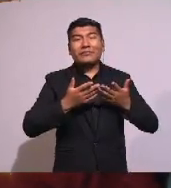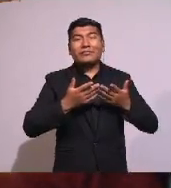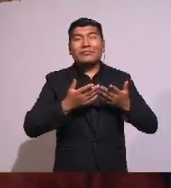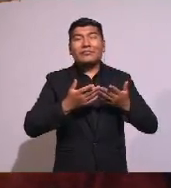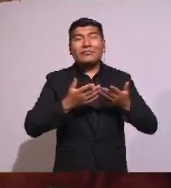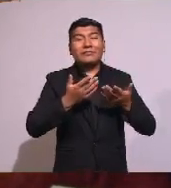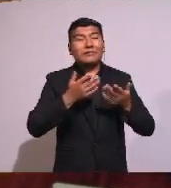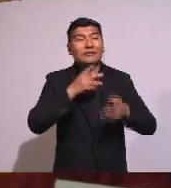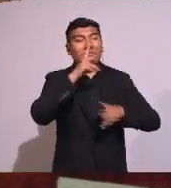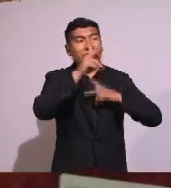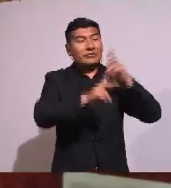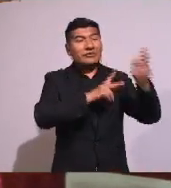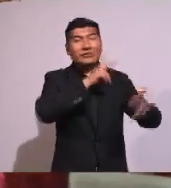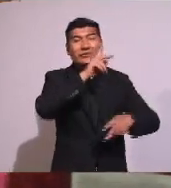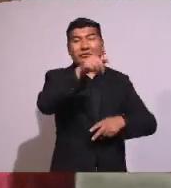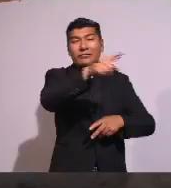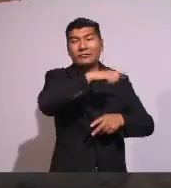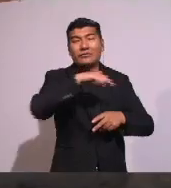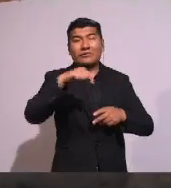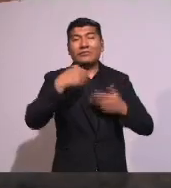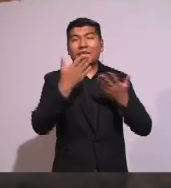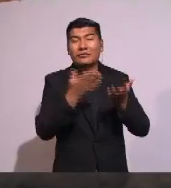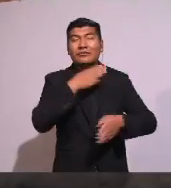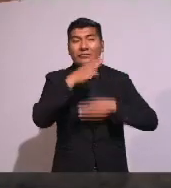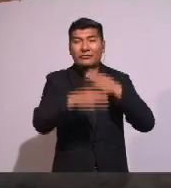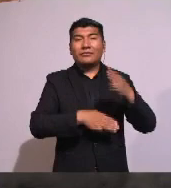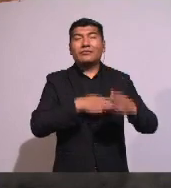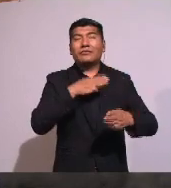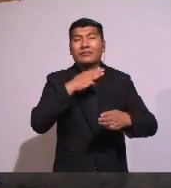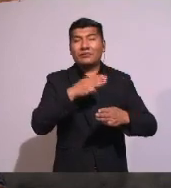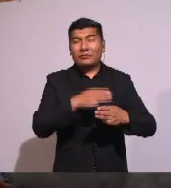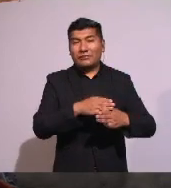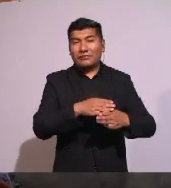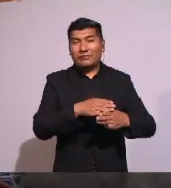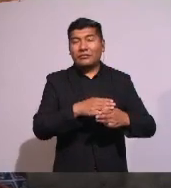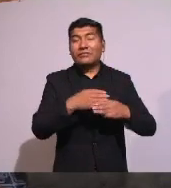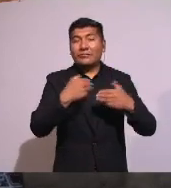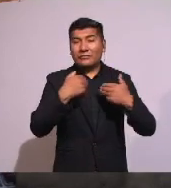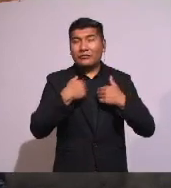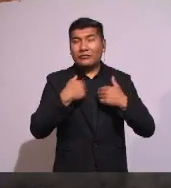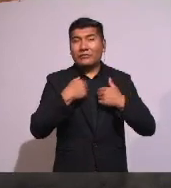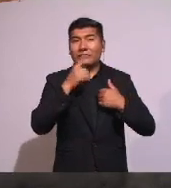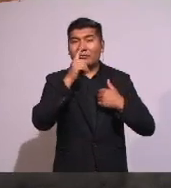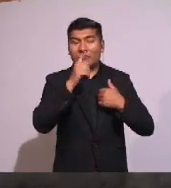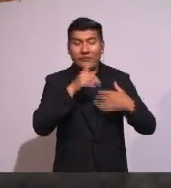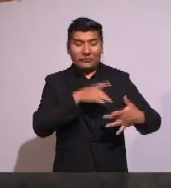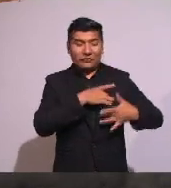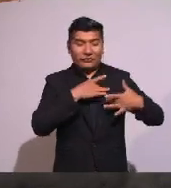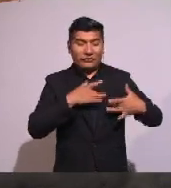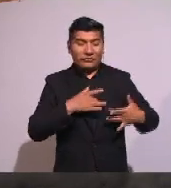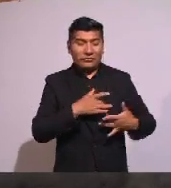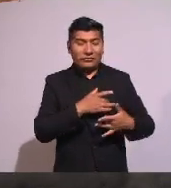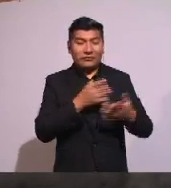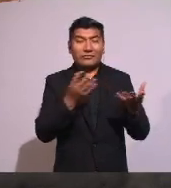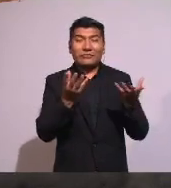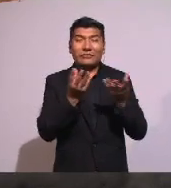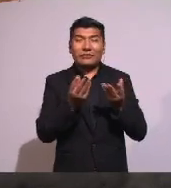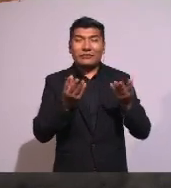la miseria que hay en el mundo, tener un corazón sensible.